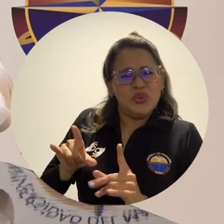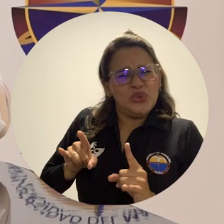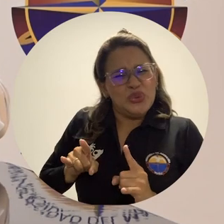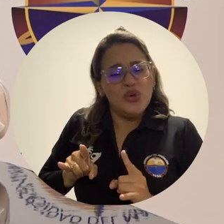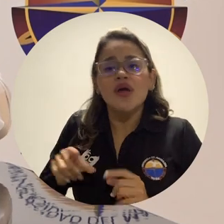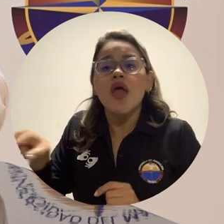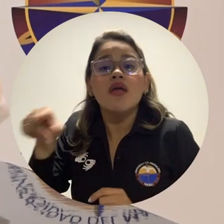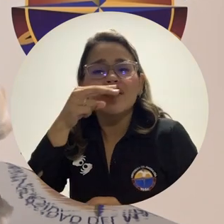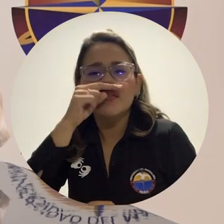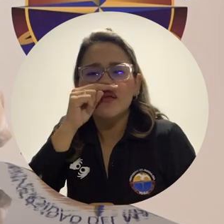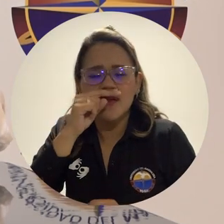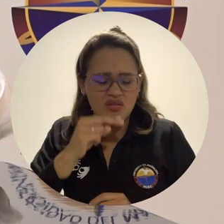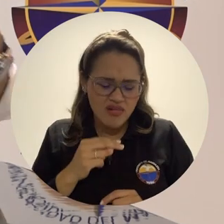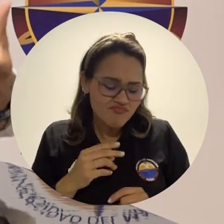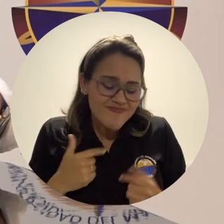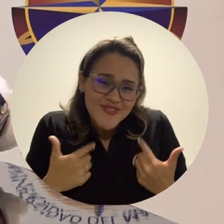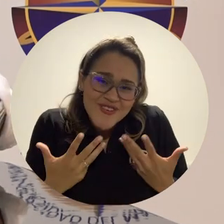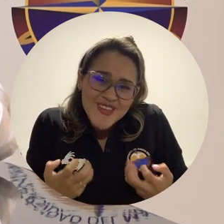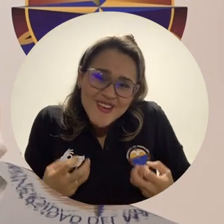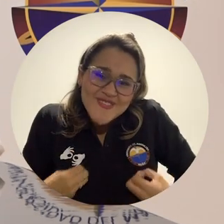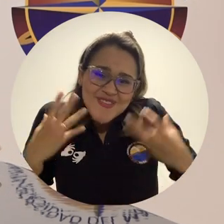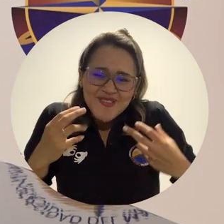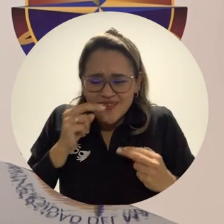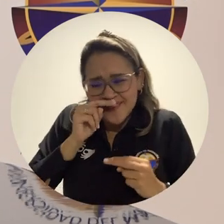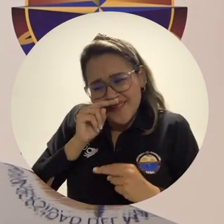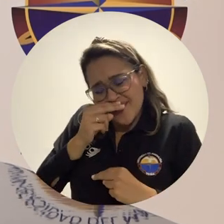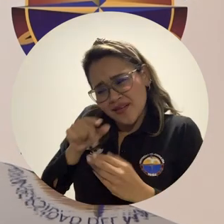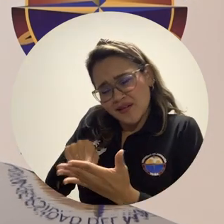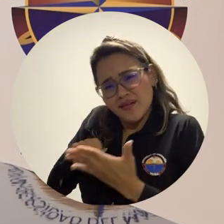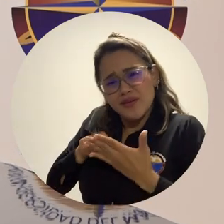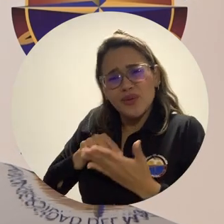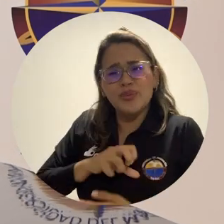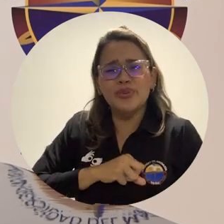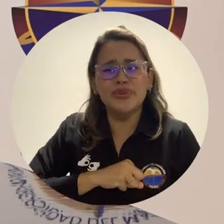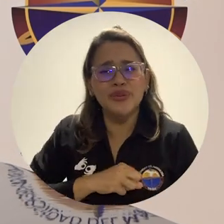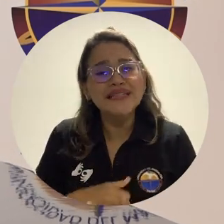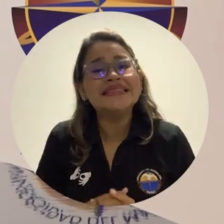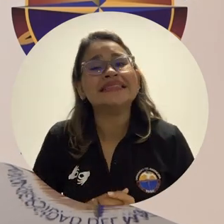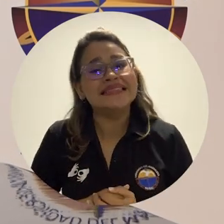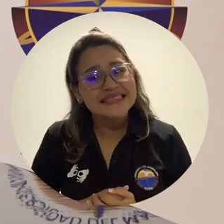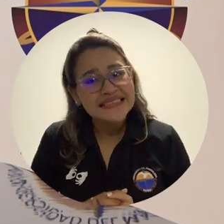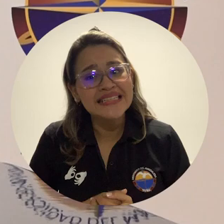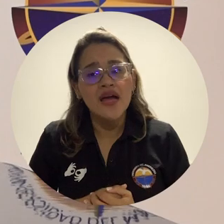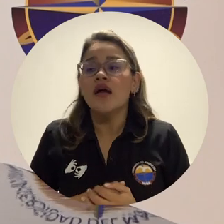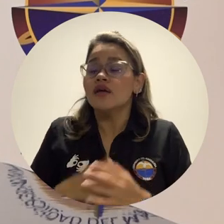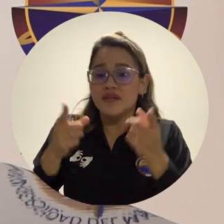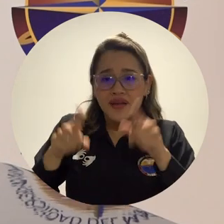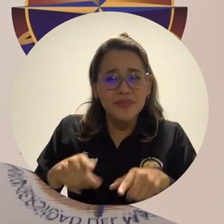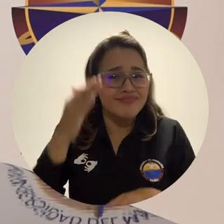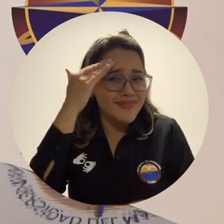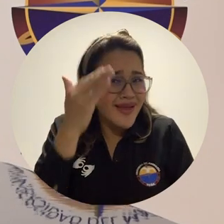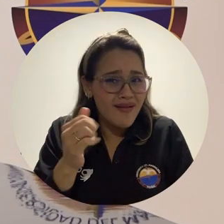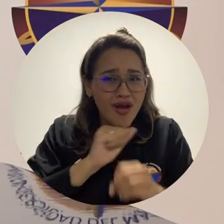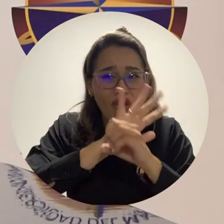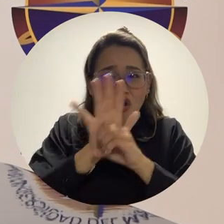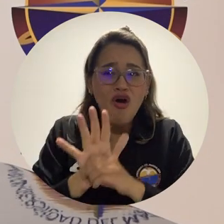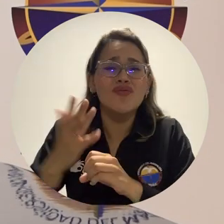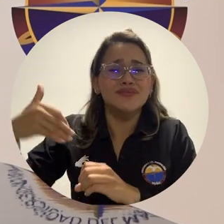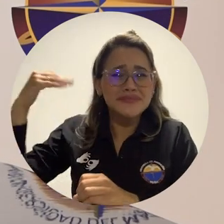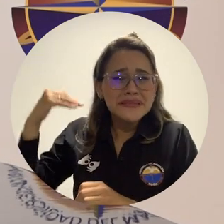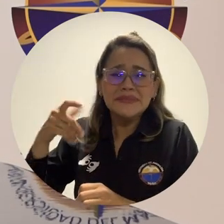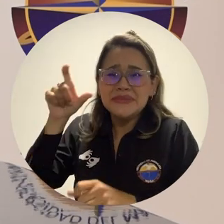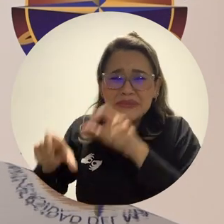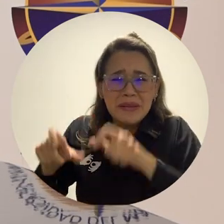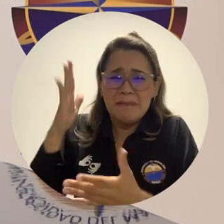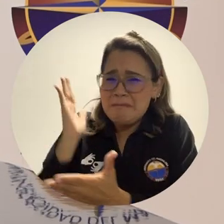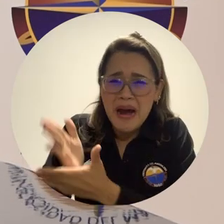luchando contra una enfermedad que en muchos casos termina ganando, pero aún así no deciden no renunciar. Hay miles de personas, millones de personas que murieron durante la